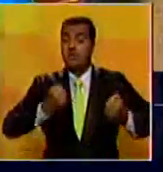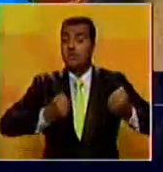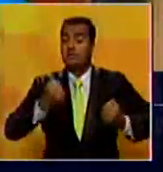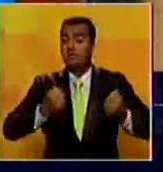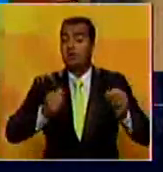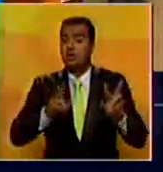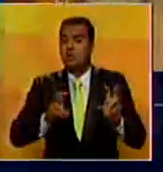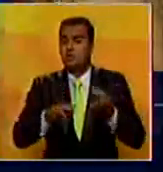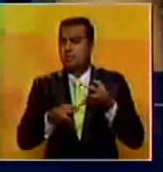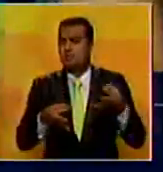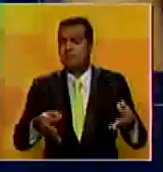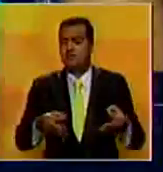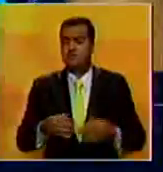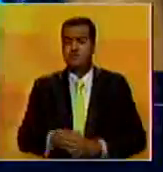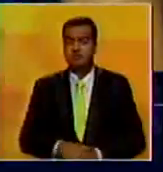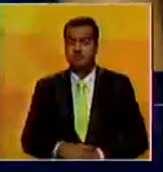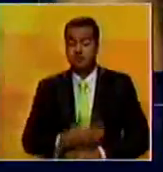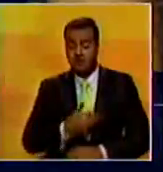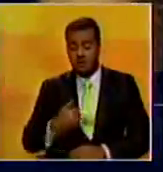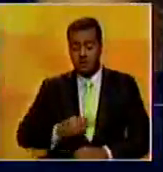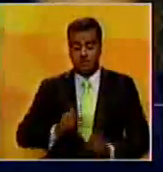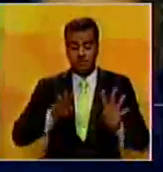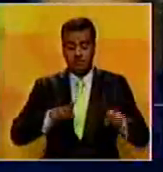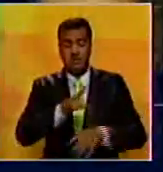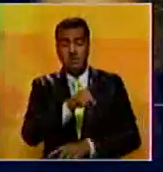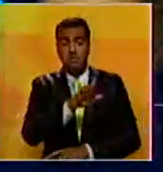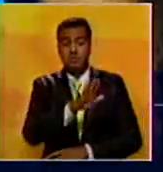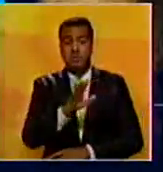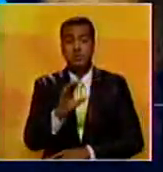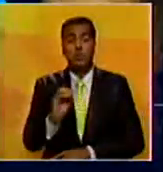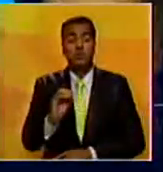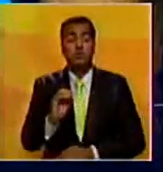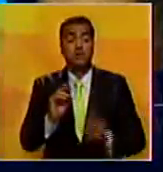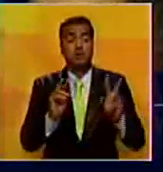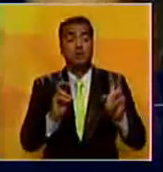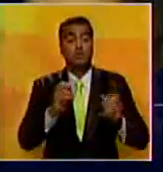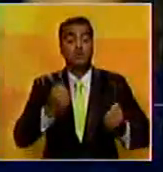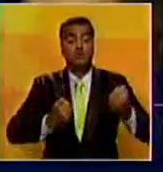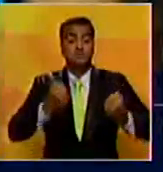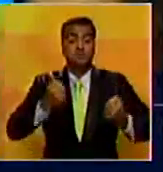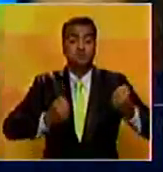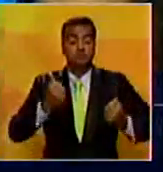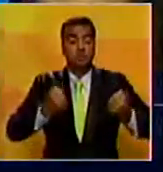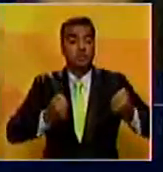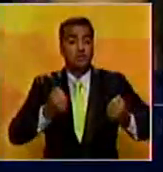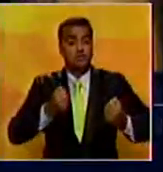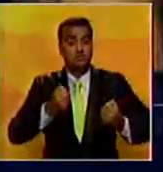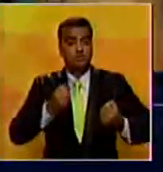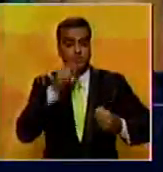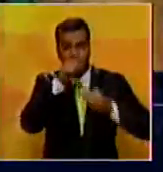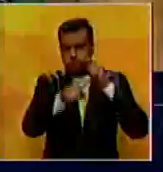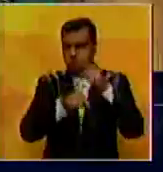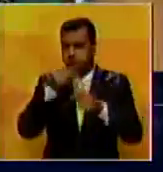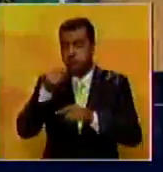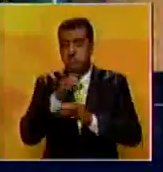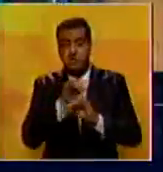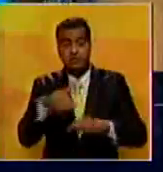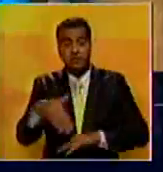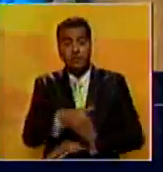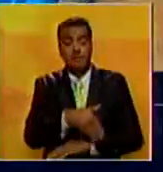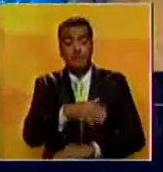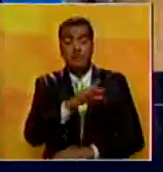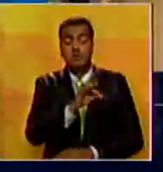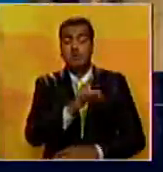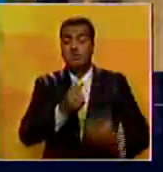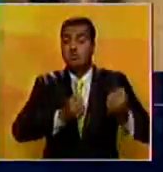nuevas unidades, nuevos equipos. Está previsto el traslado de 150 nuevas tanquetas. Ya las va a ver el pueblo en la calle. Son de 8